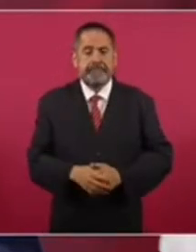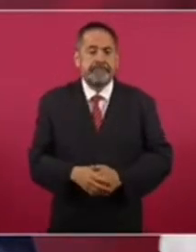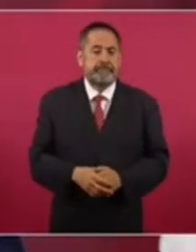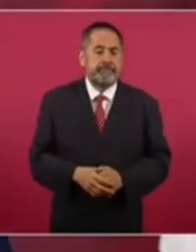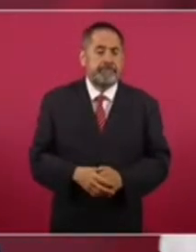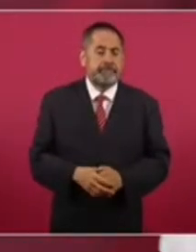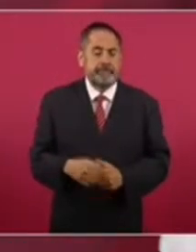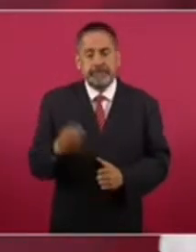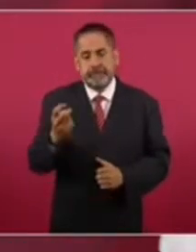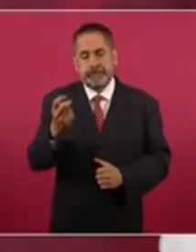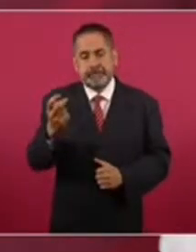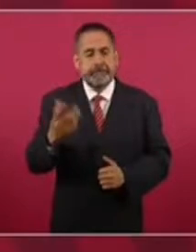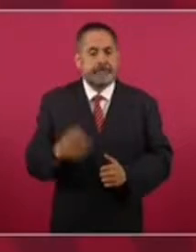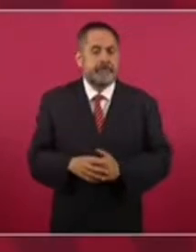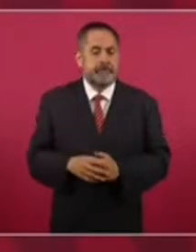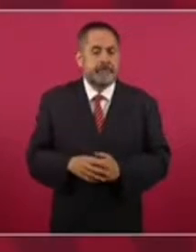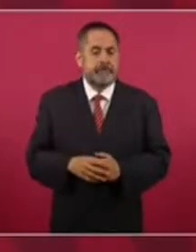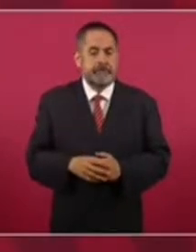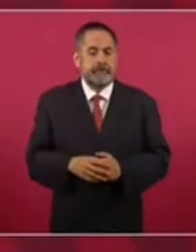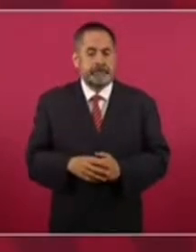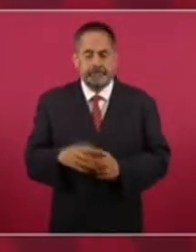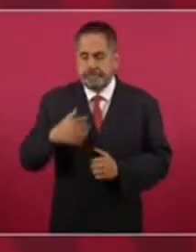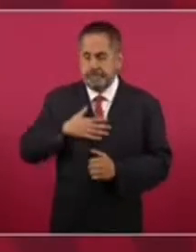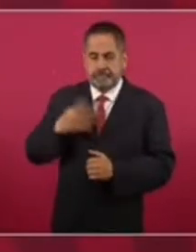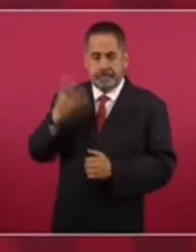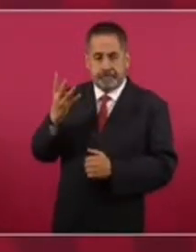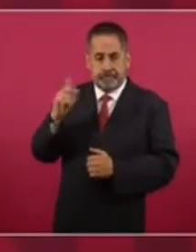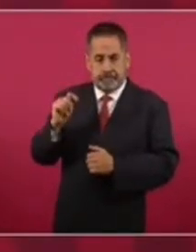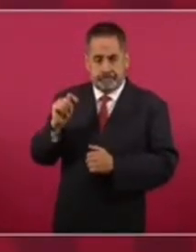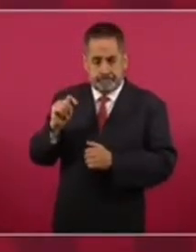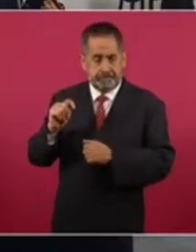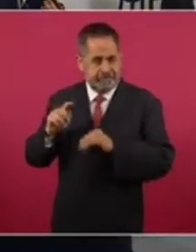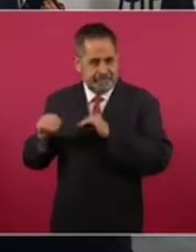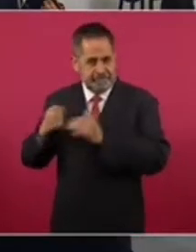Por eso fue que triunfó nuestro movimiento,